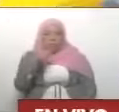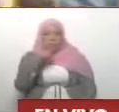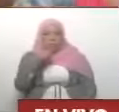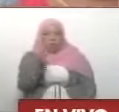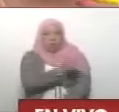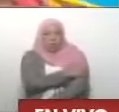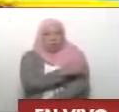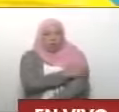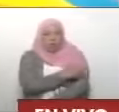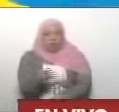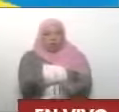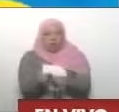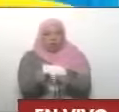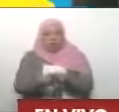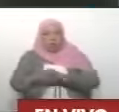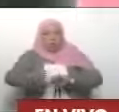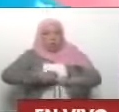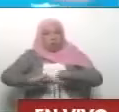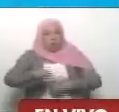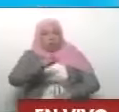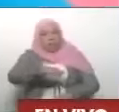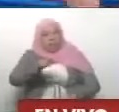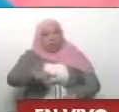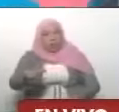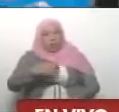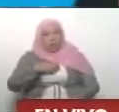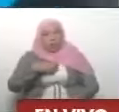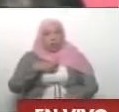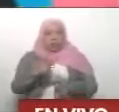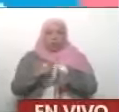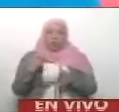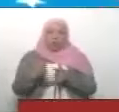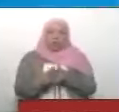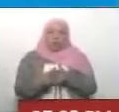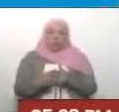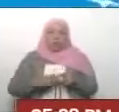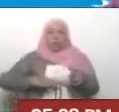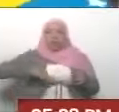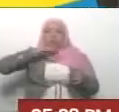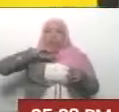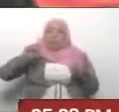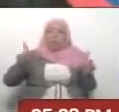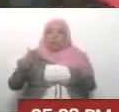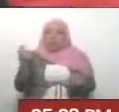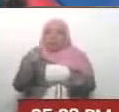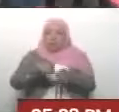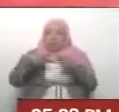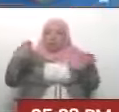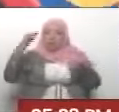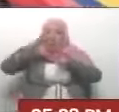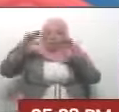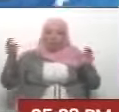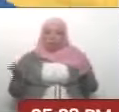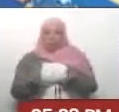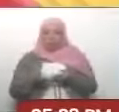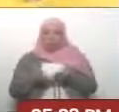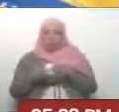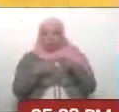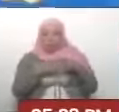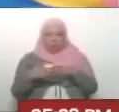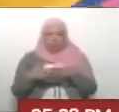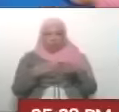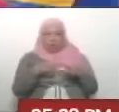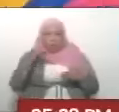derecha tuviera capacidad de movilizar tanta gente? Entonces fuera primera plana en el mundo entero, en Estados Unidos,